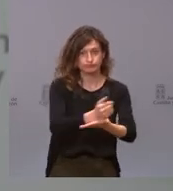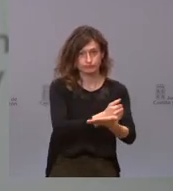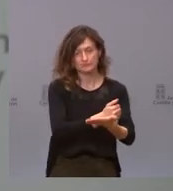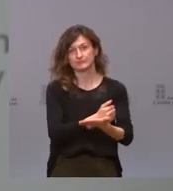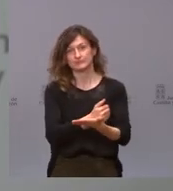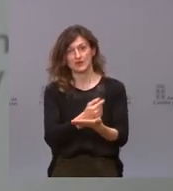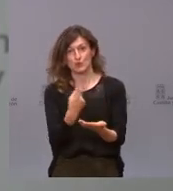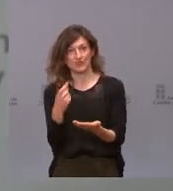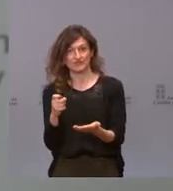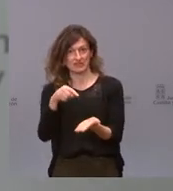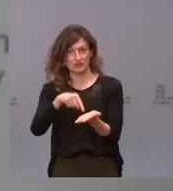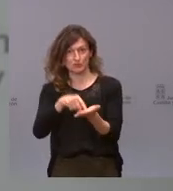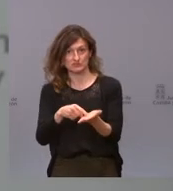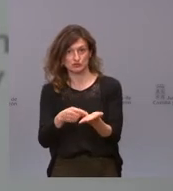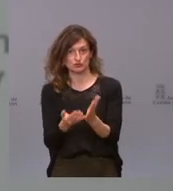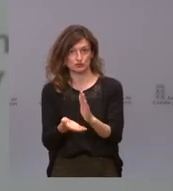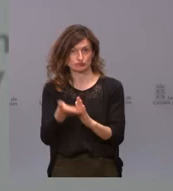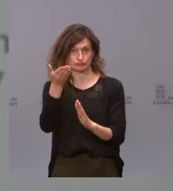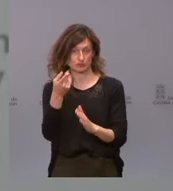de subir los impuestos